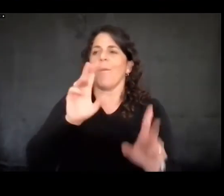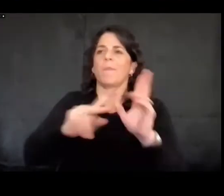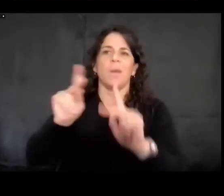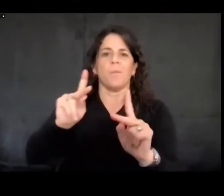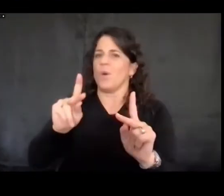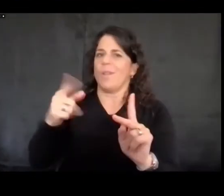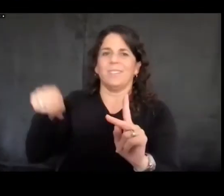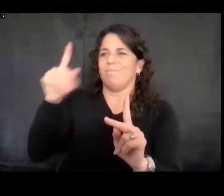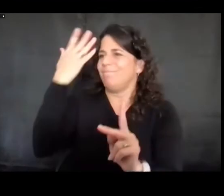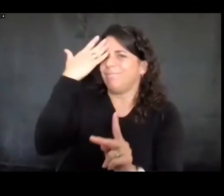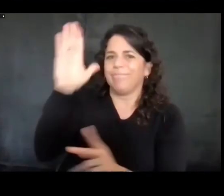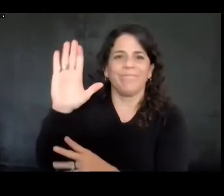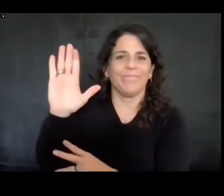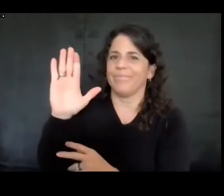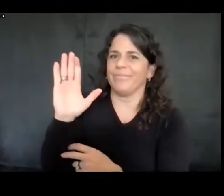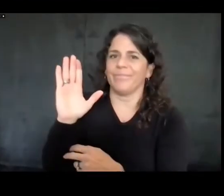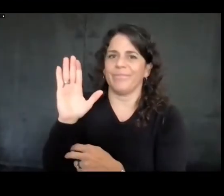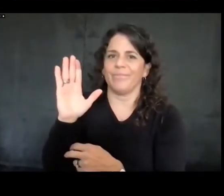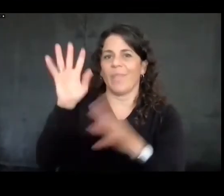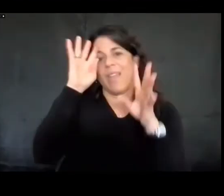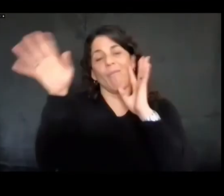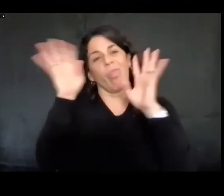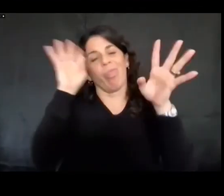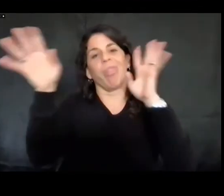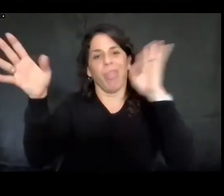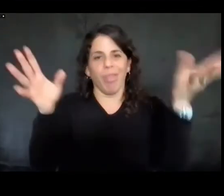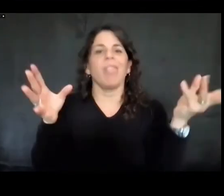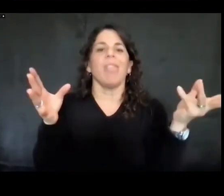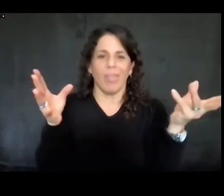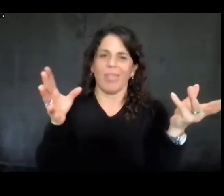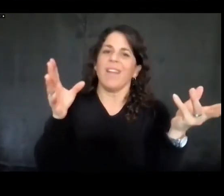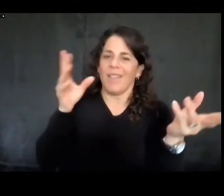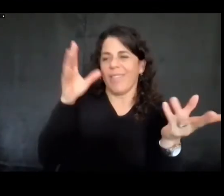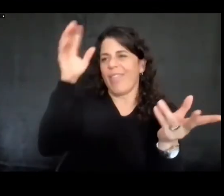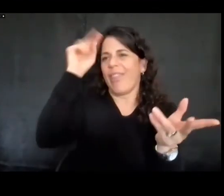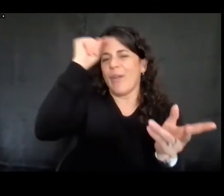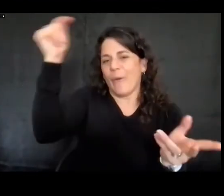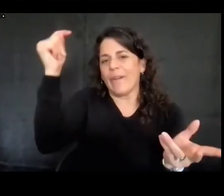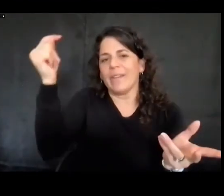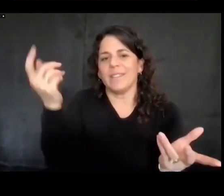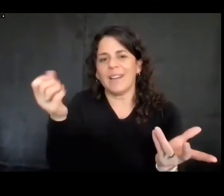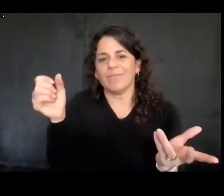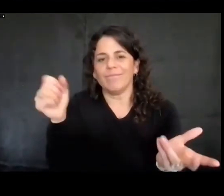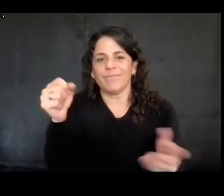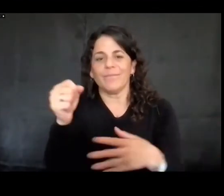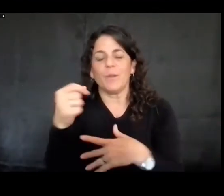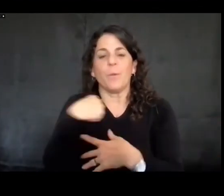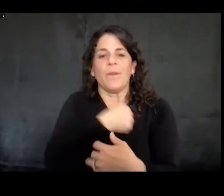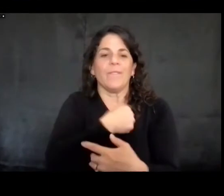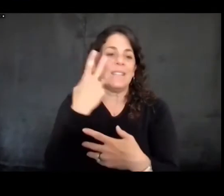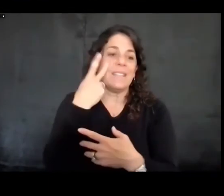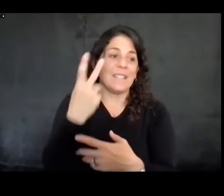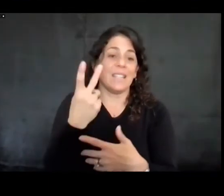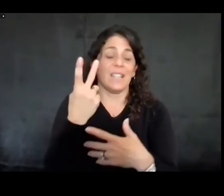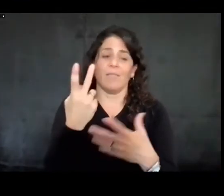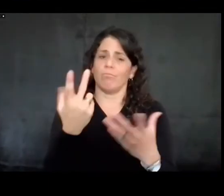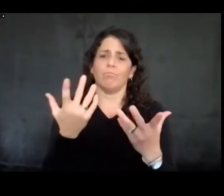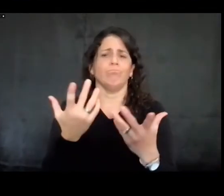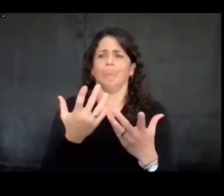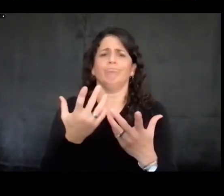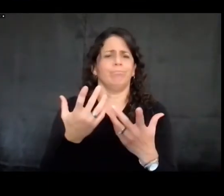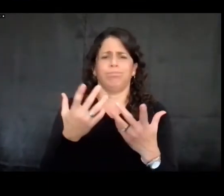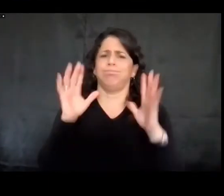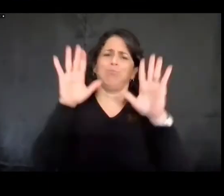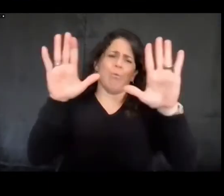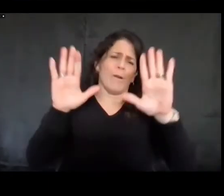teorías de conspiración pero de fuentes de confianza hemos visto mucha